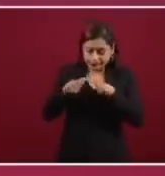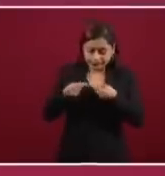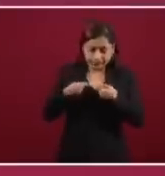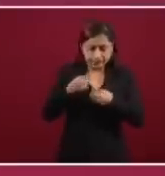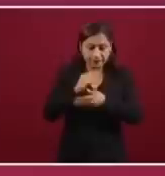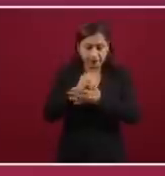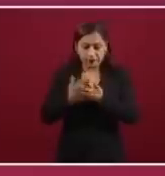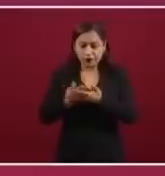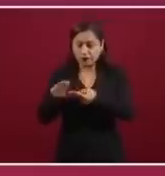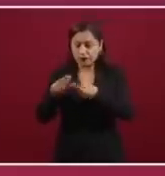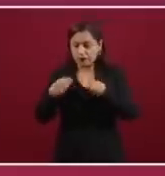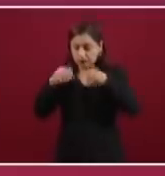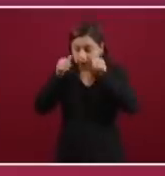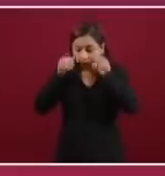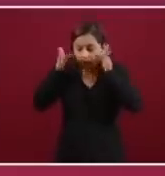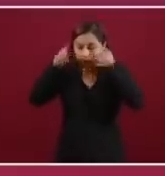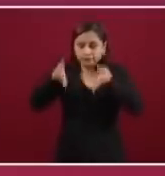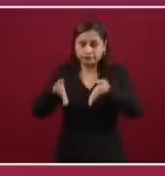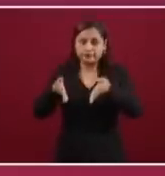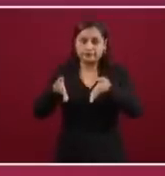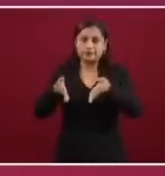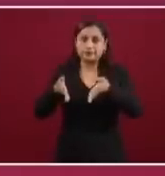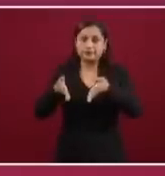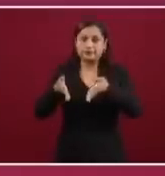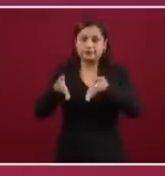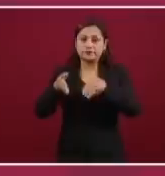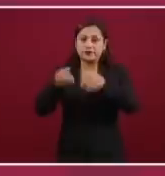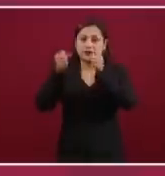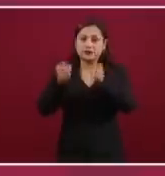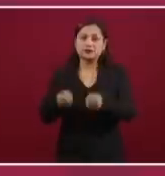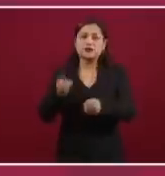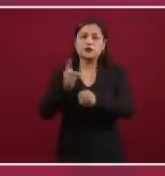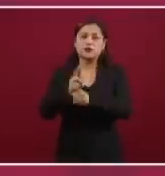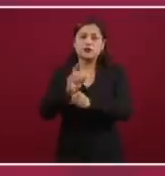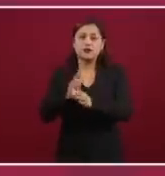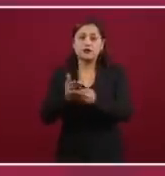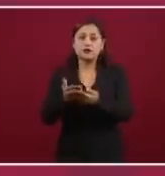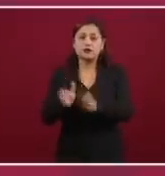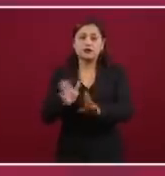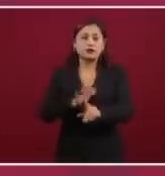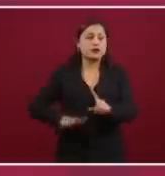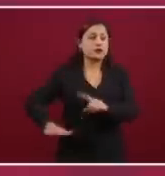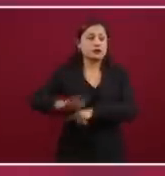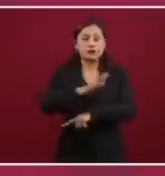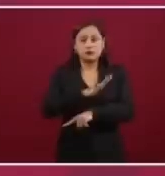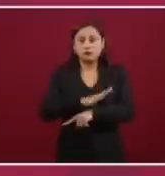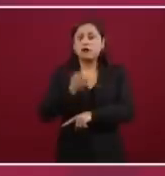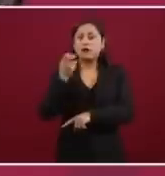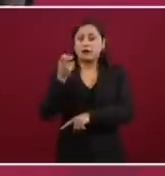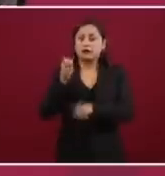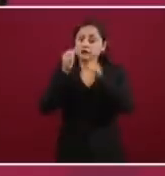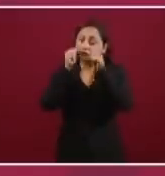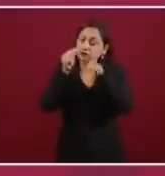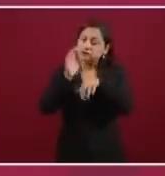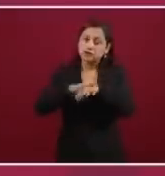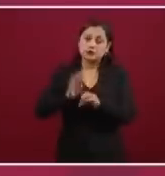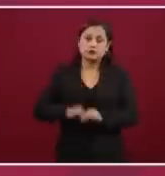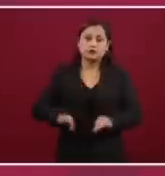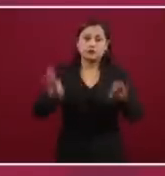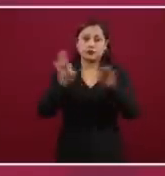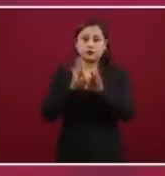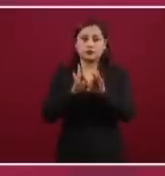le doy más importancia, o sea, a la seguridad pública, a que no